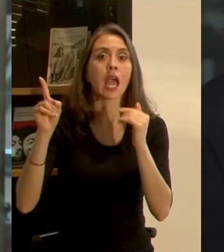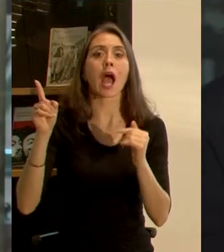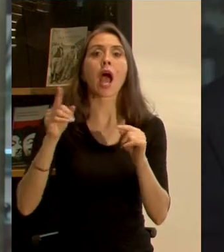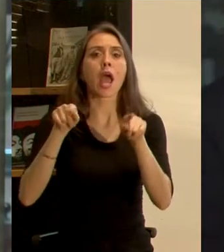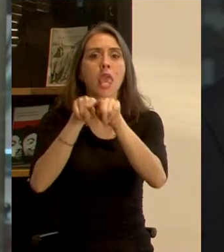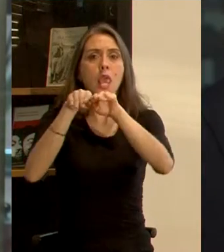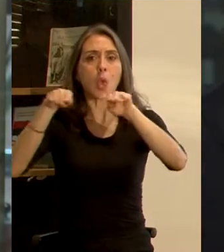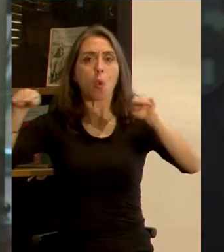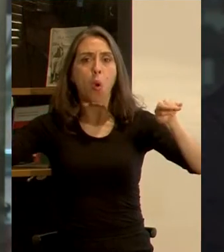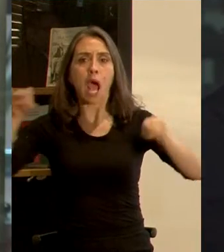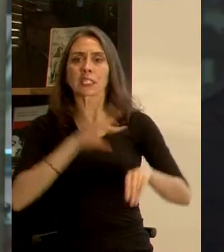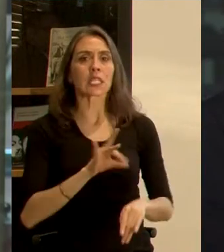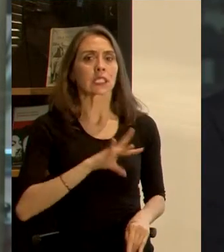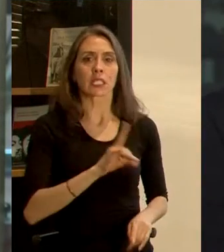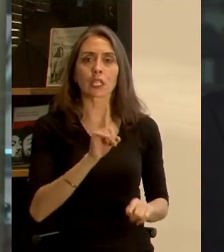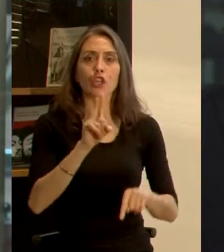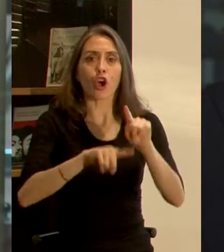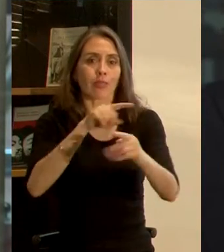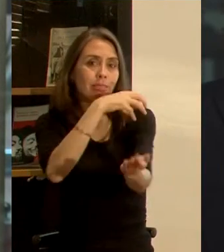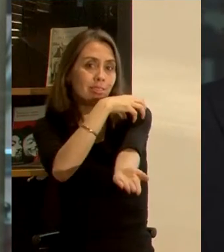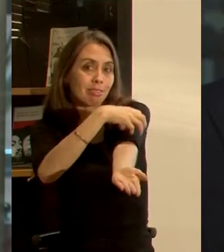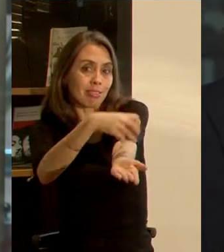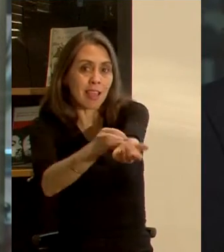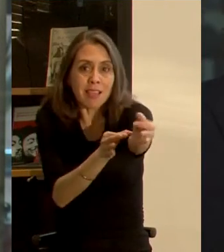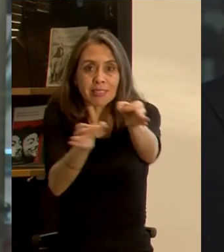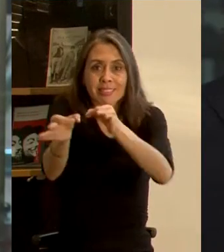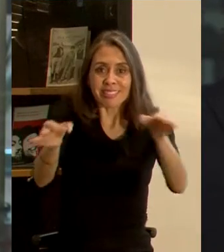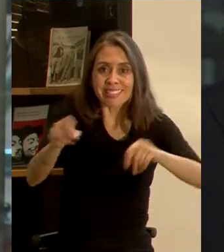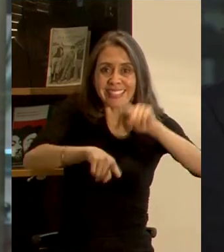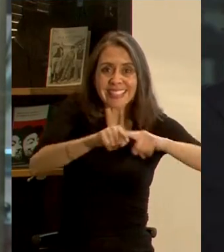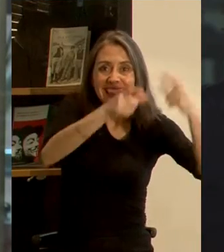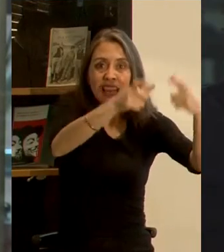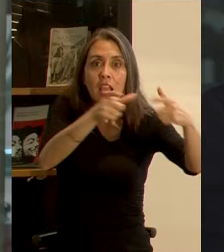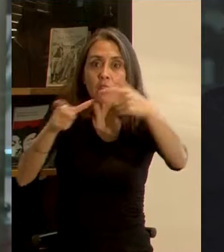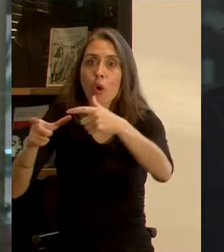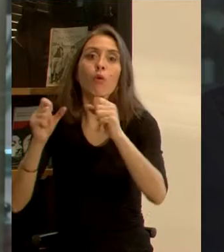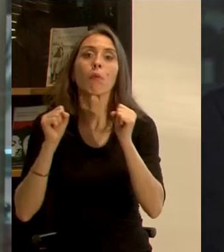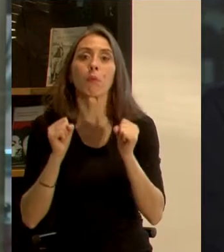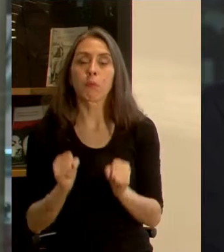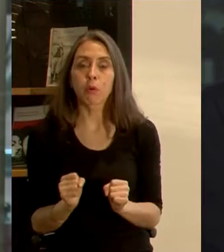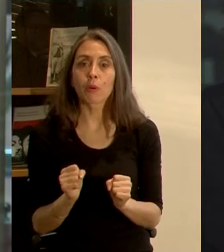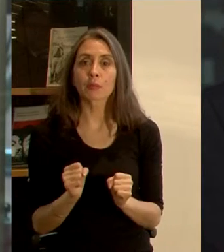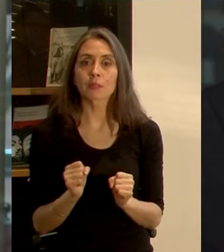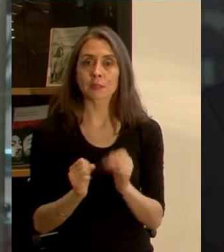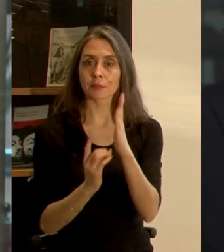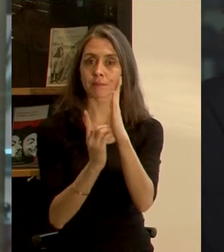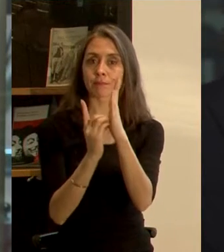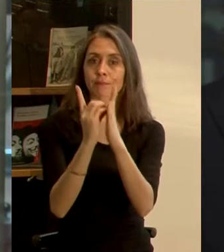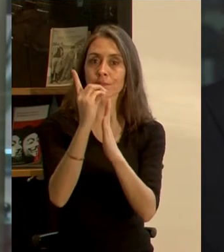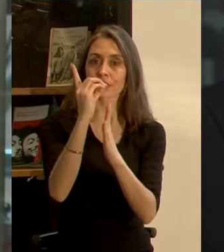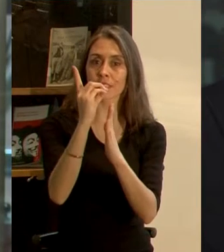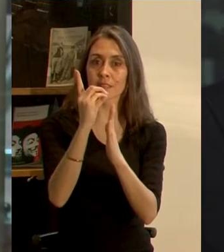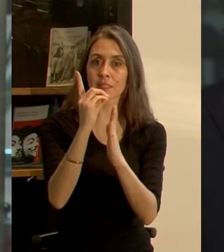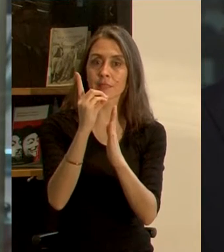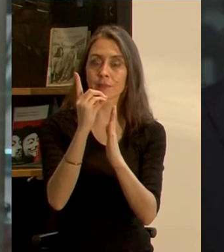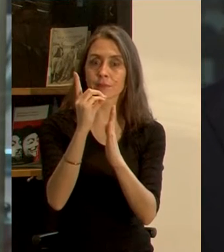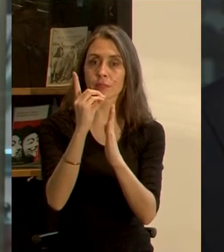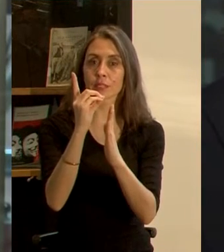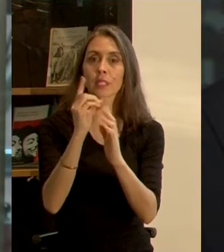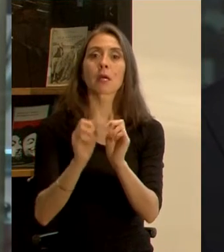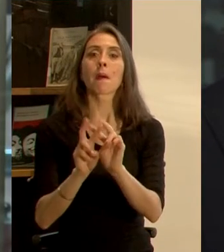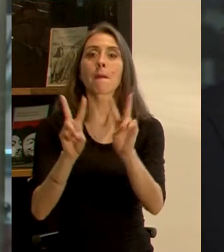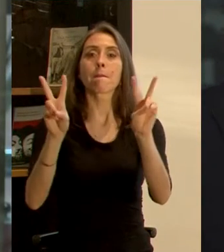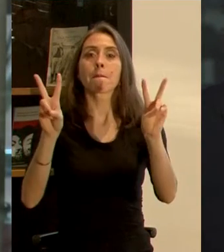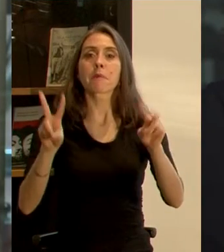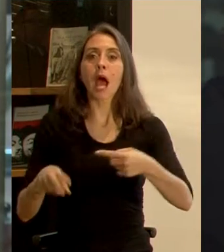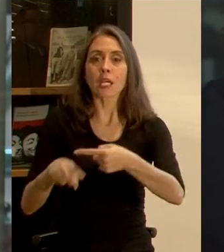Y Chile tiene en sus territorios la potencialidad de desarrollo y de paz social